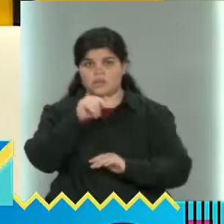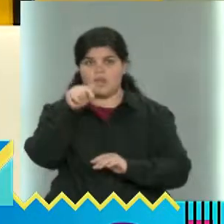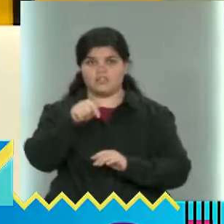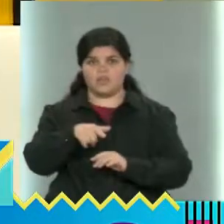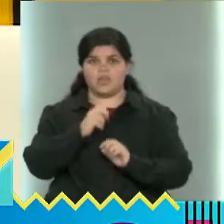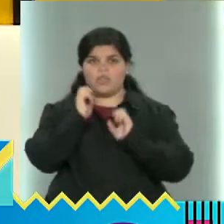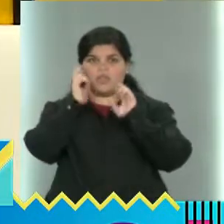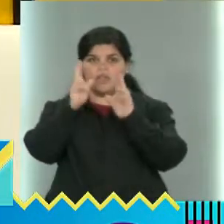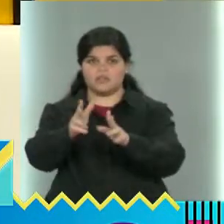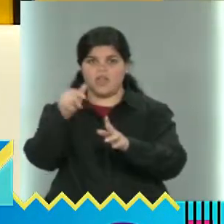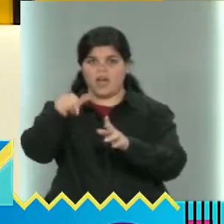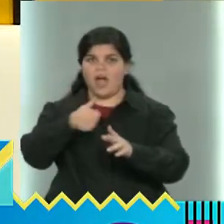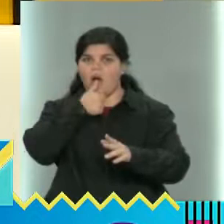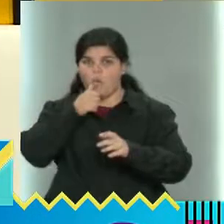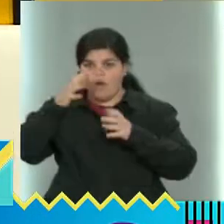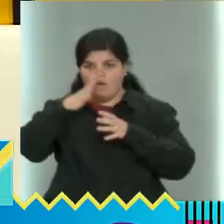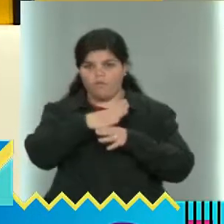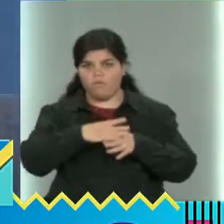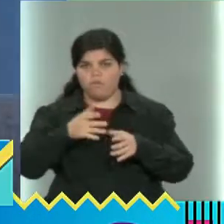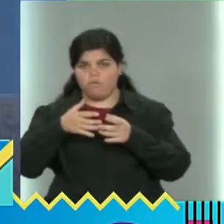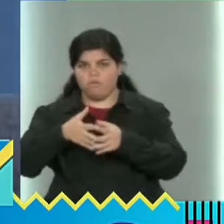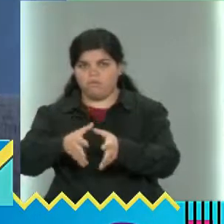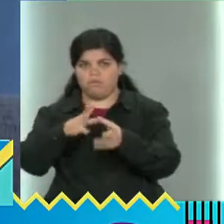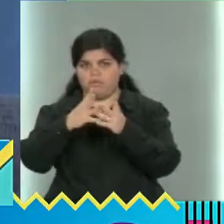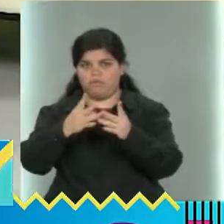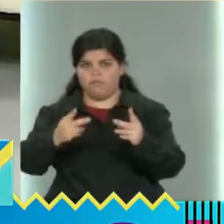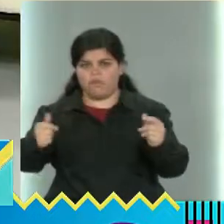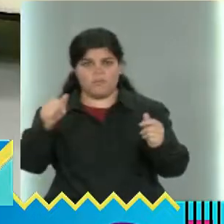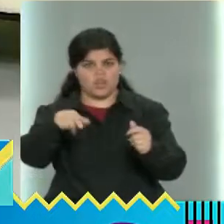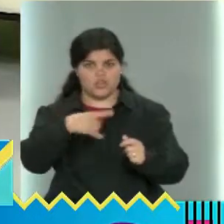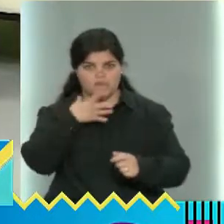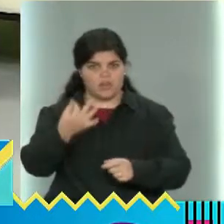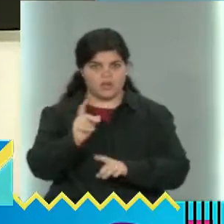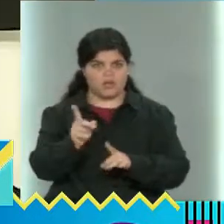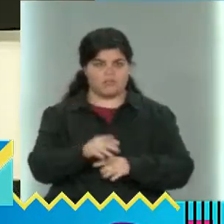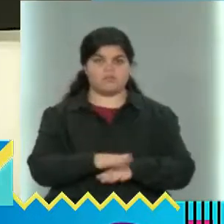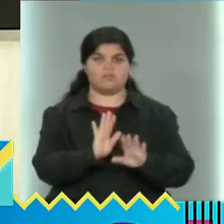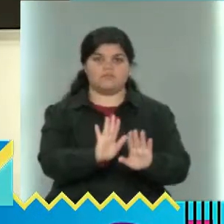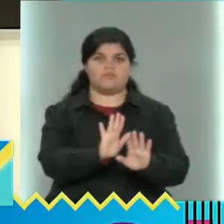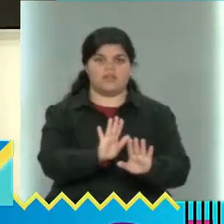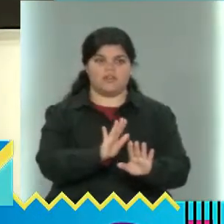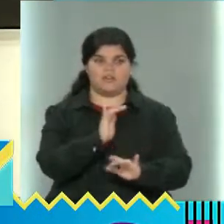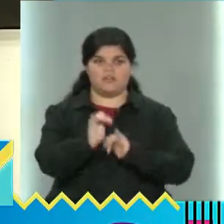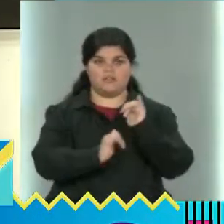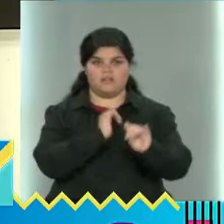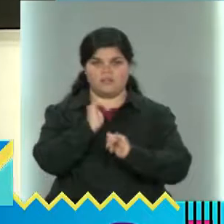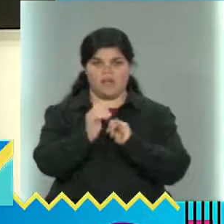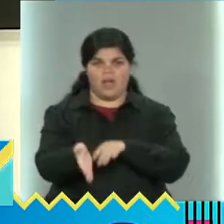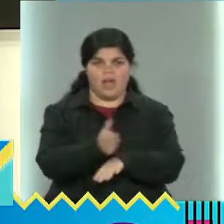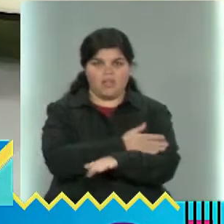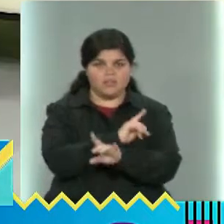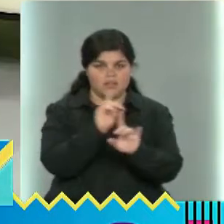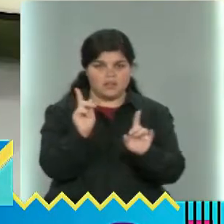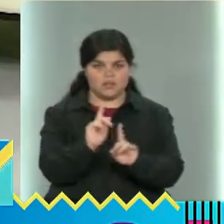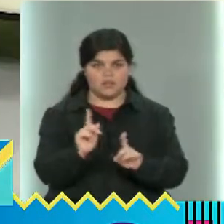creciente. Pero eso no es verdad. No nos spoilees más, no nos spoilees más, así ya... La vamos a esperar a que se